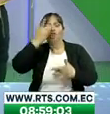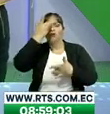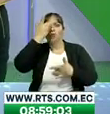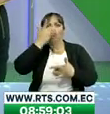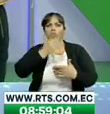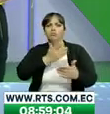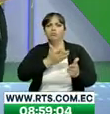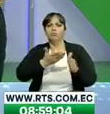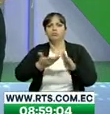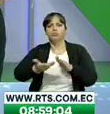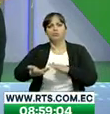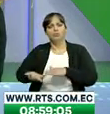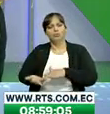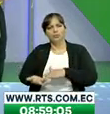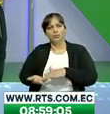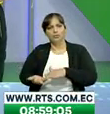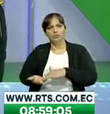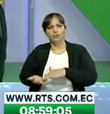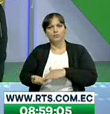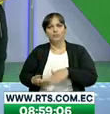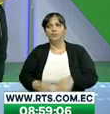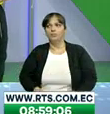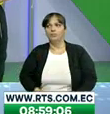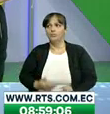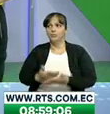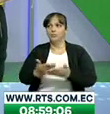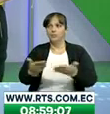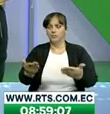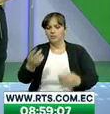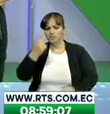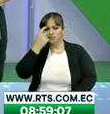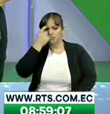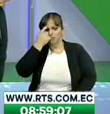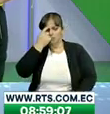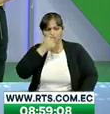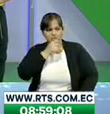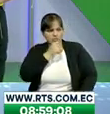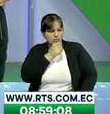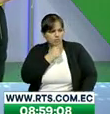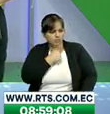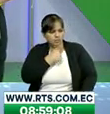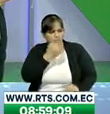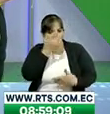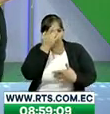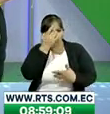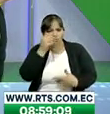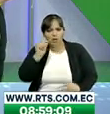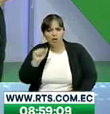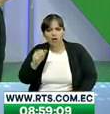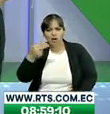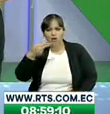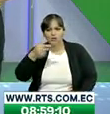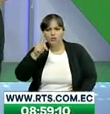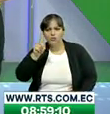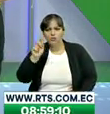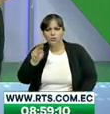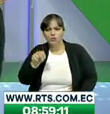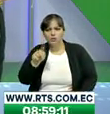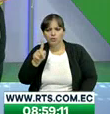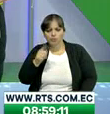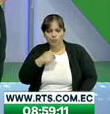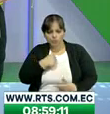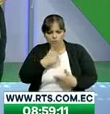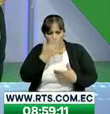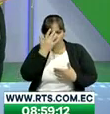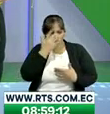les estaremos recordando los pasos a seguir si usted llegase a sospechar que portan este virus